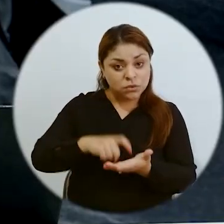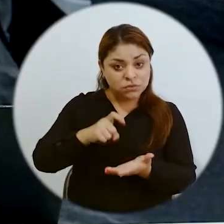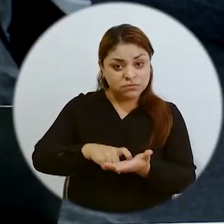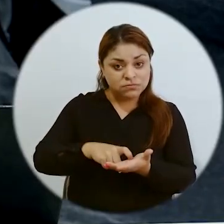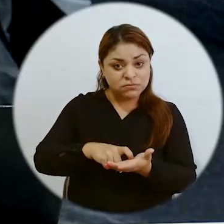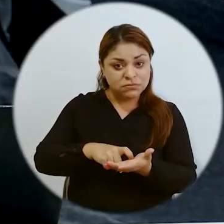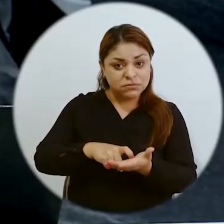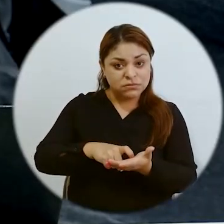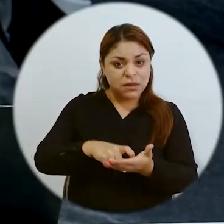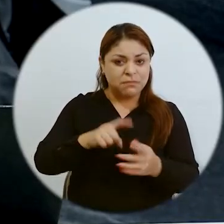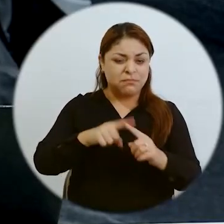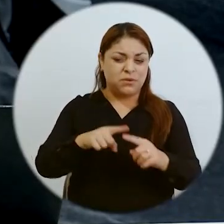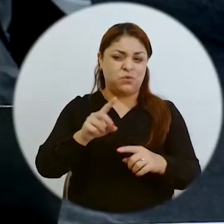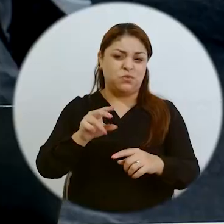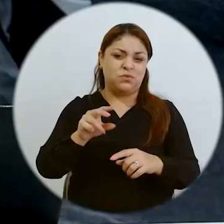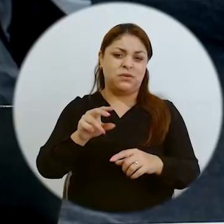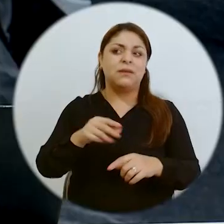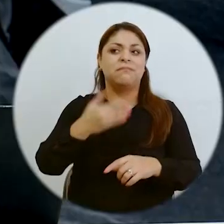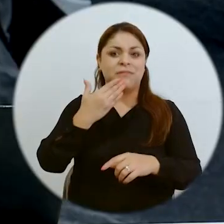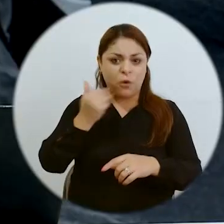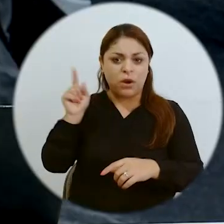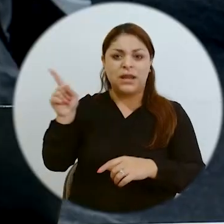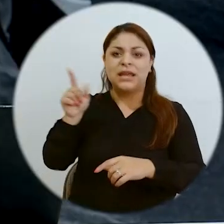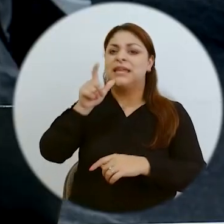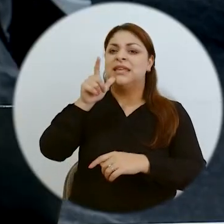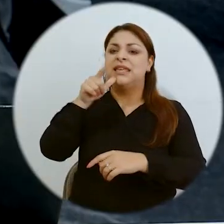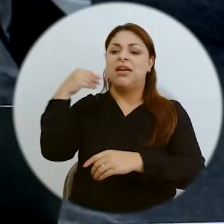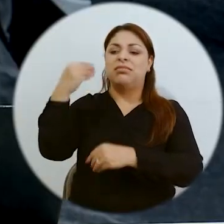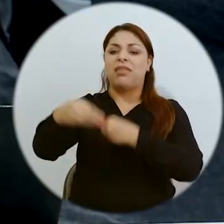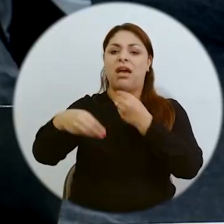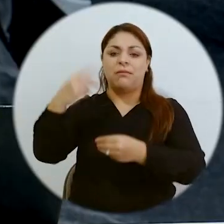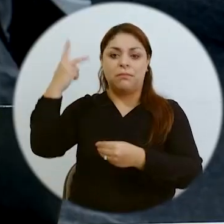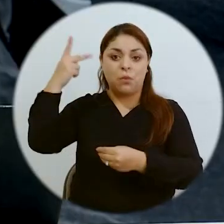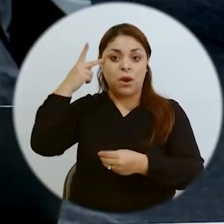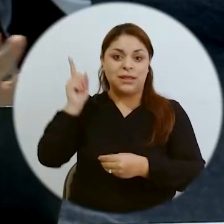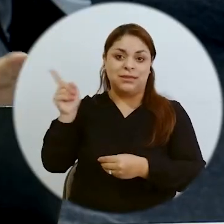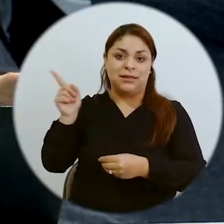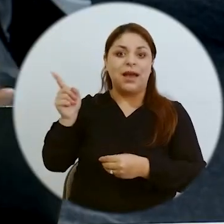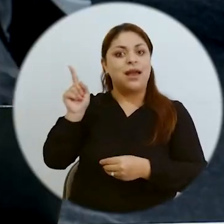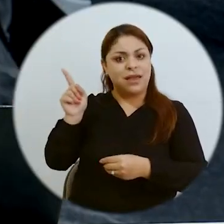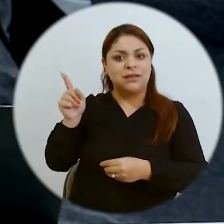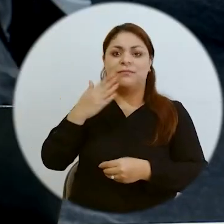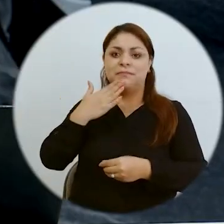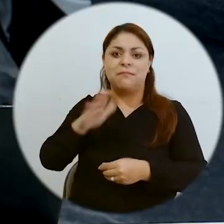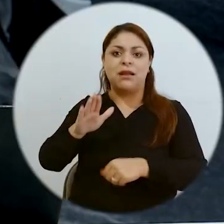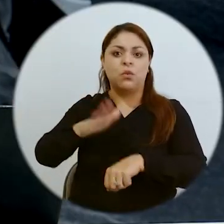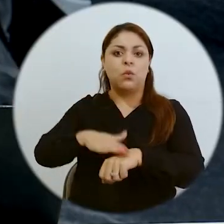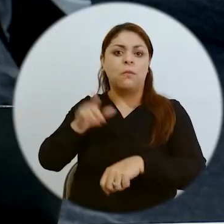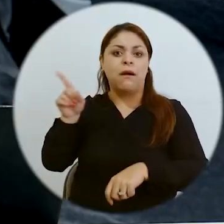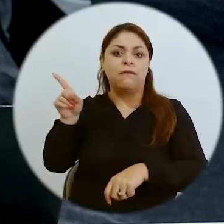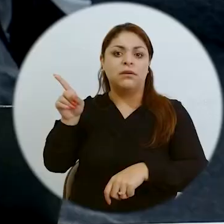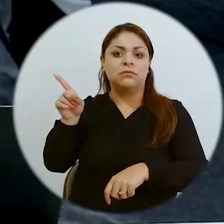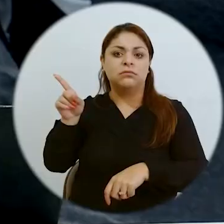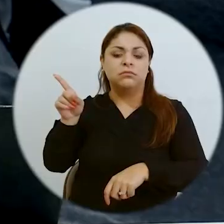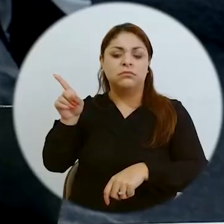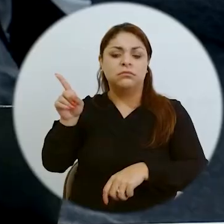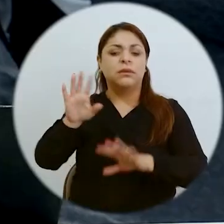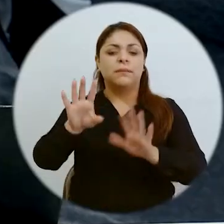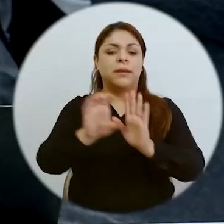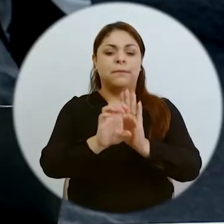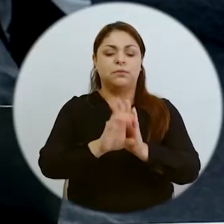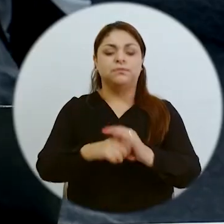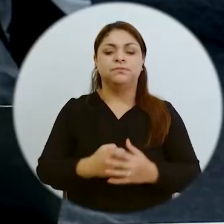Creo que, vamos a ver, aquí decir que la educación financiera a la